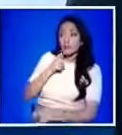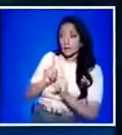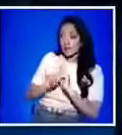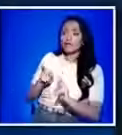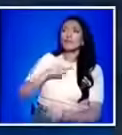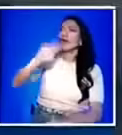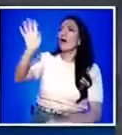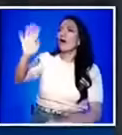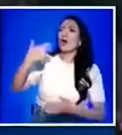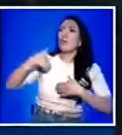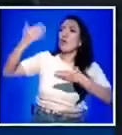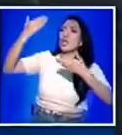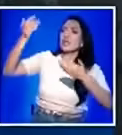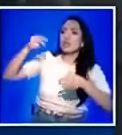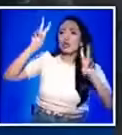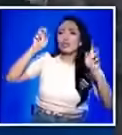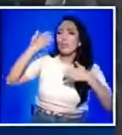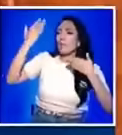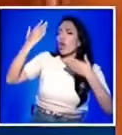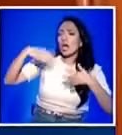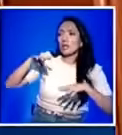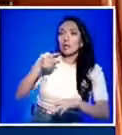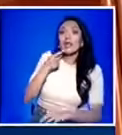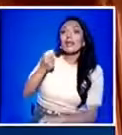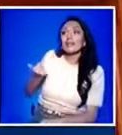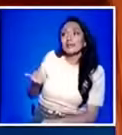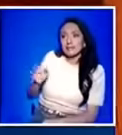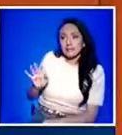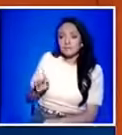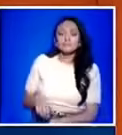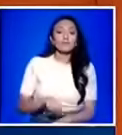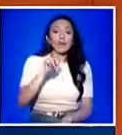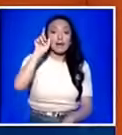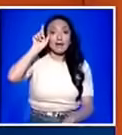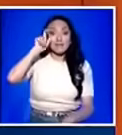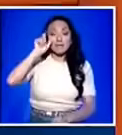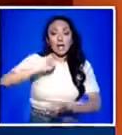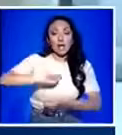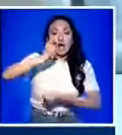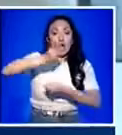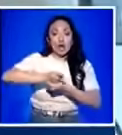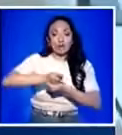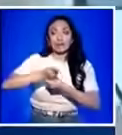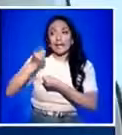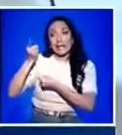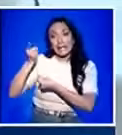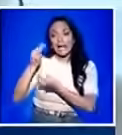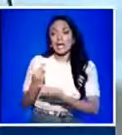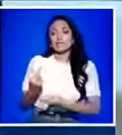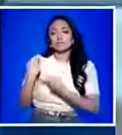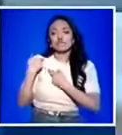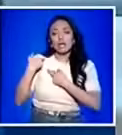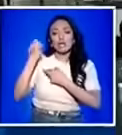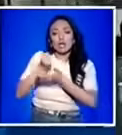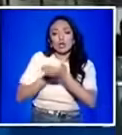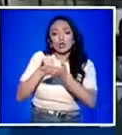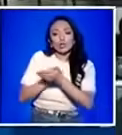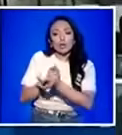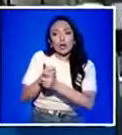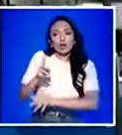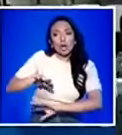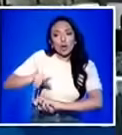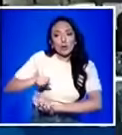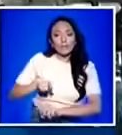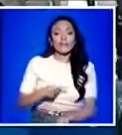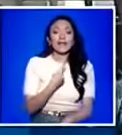era político. Las diligencias judiciales fueron dispuestas por el fiscal Leonardo Alarcón de la Unidad de Transparencia y Lucha contra la Corrupción. Se prevé